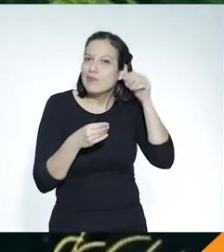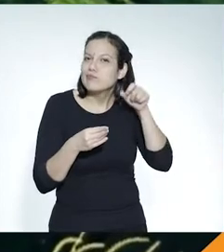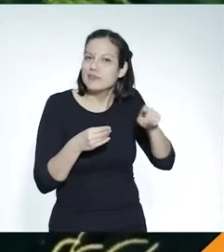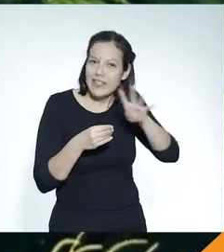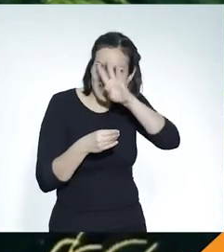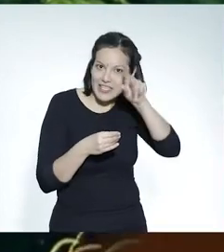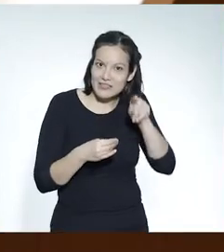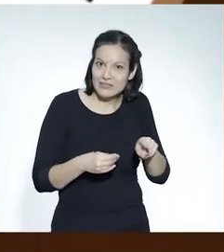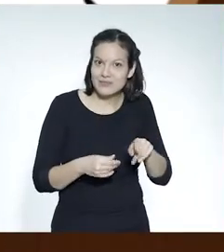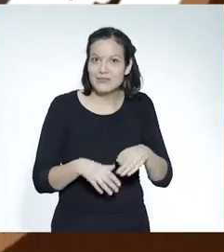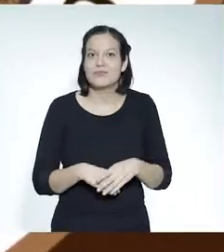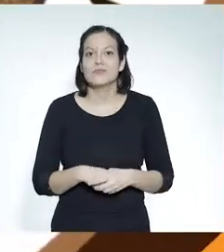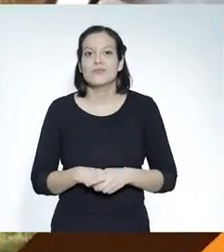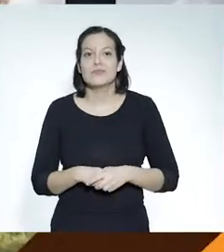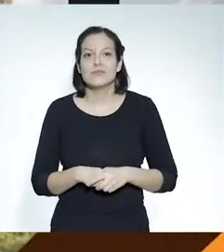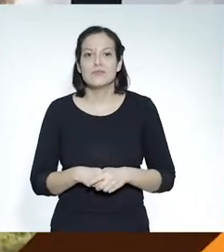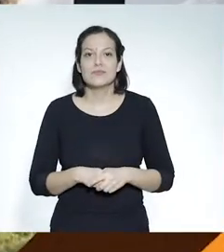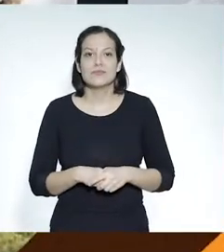nativa.